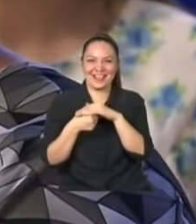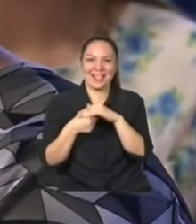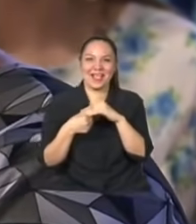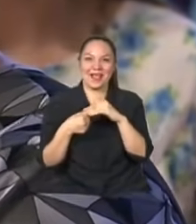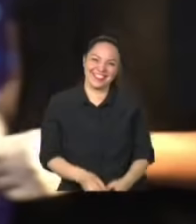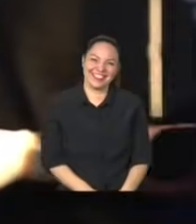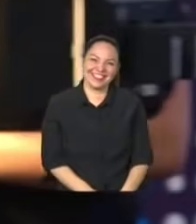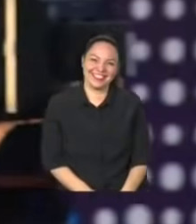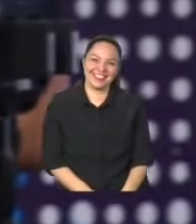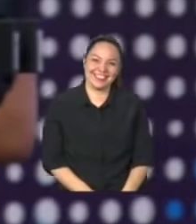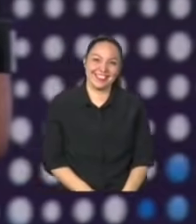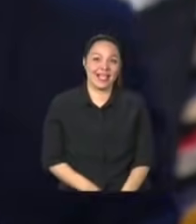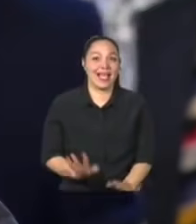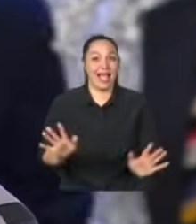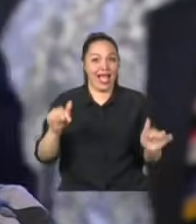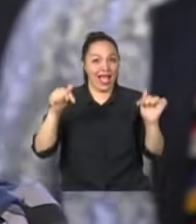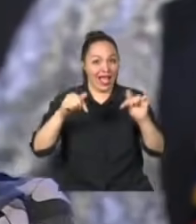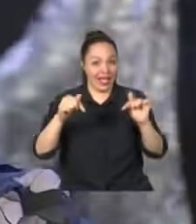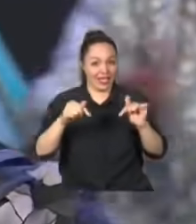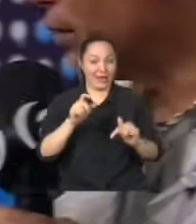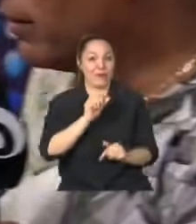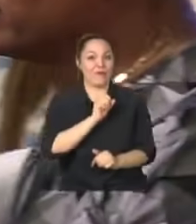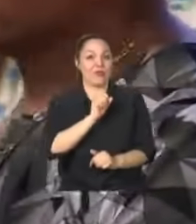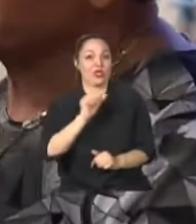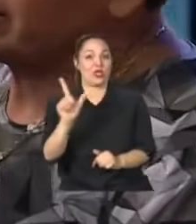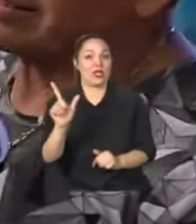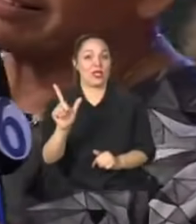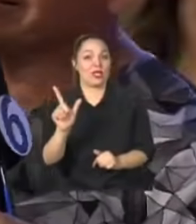Estamos trabajando. Profesionales.